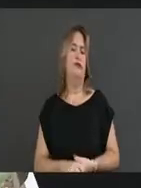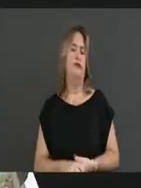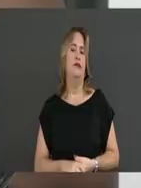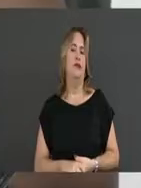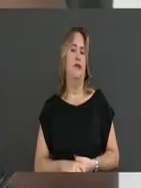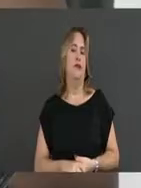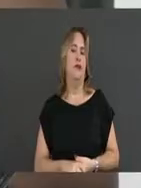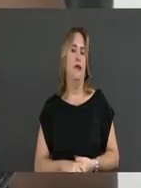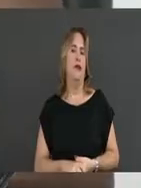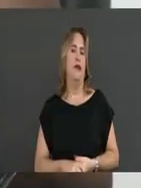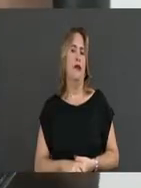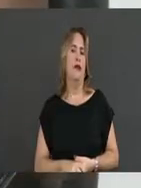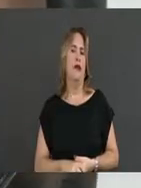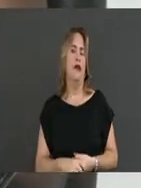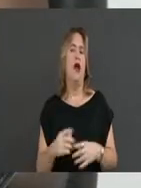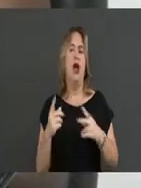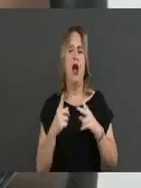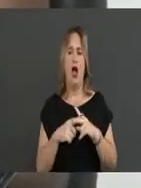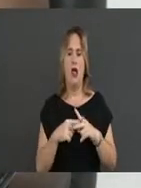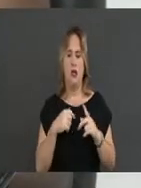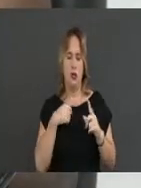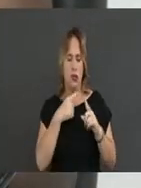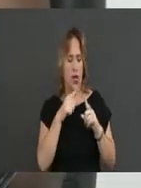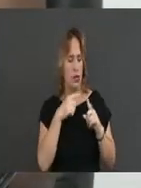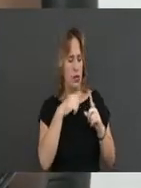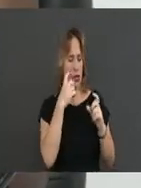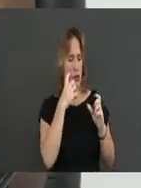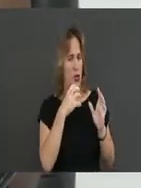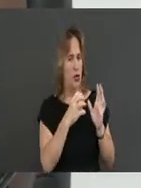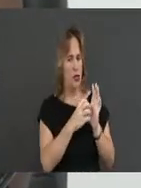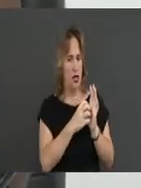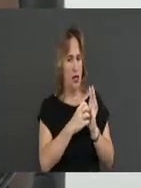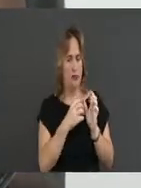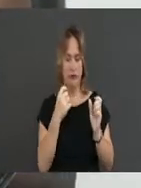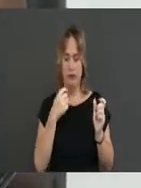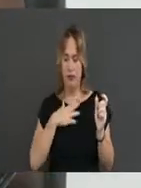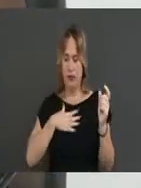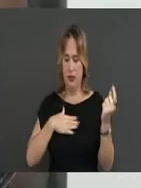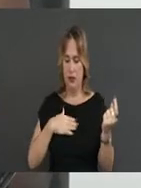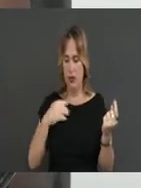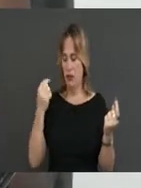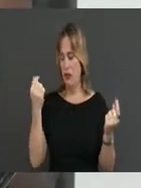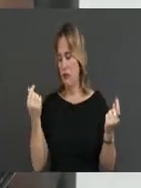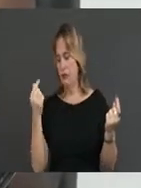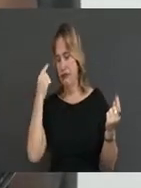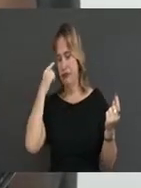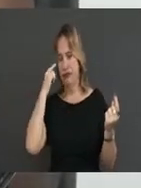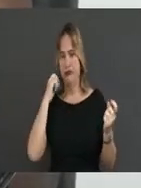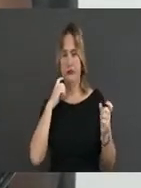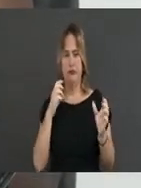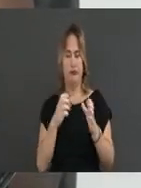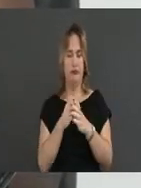En resumen, hay un componente objetivo y un componente subjetivo. Sobre esta base, el Grupo